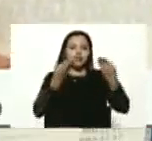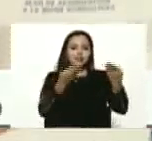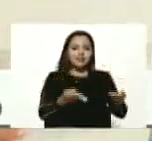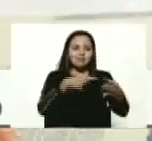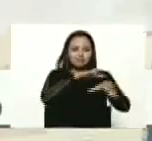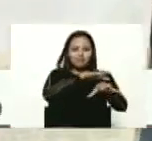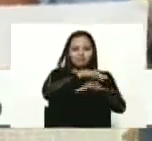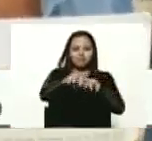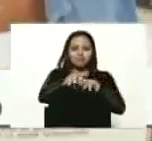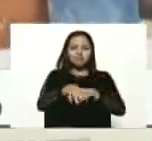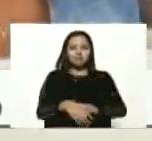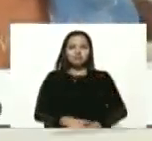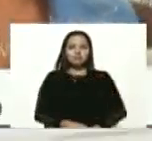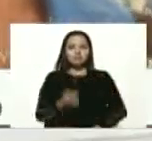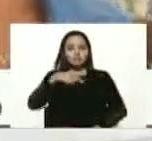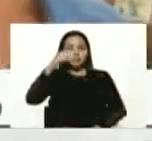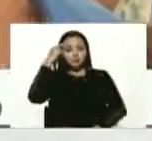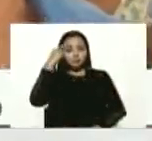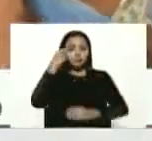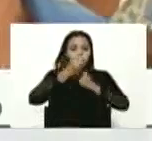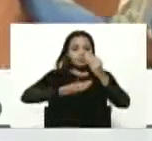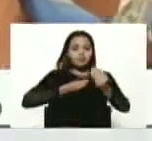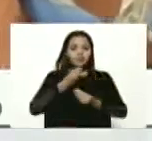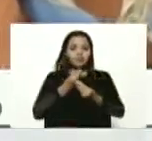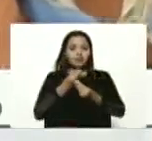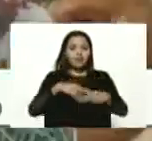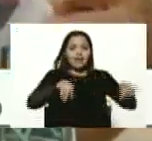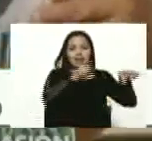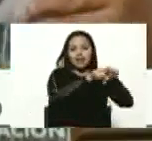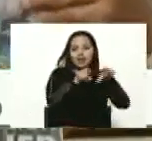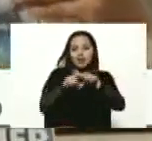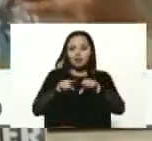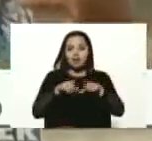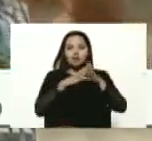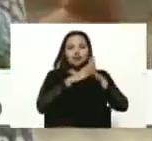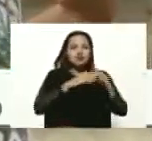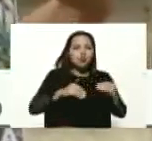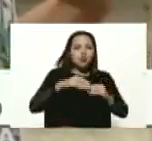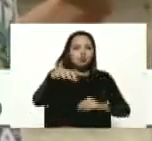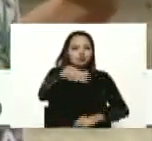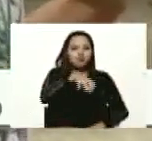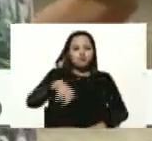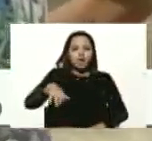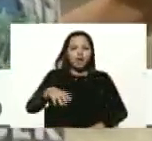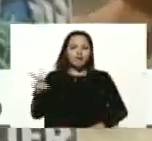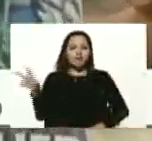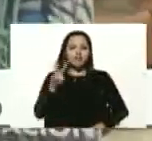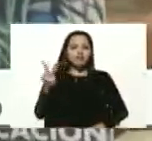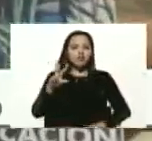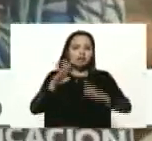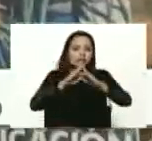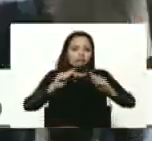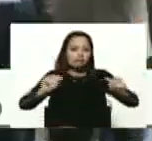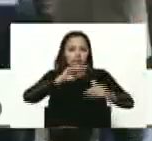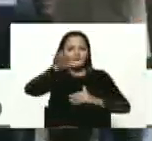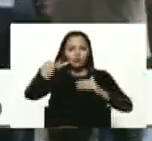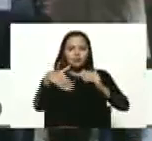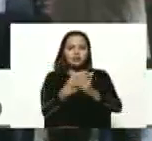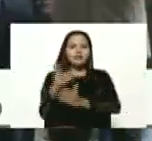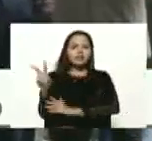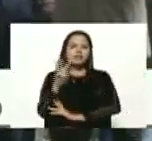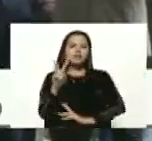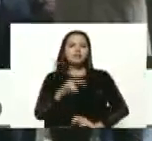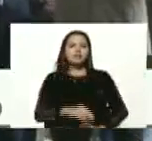masiva, que el día de hoy se está realizando simultáneamente en todo el territorio nacional.